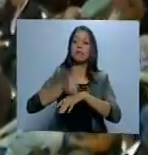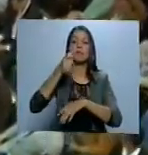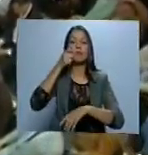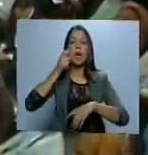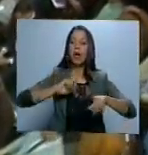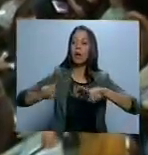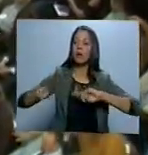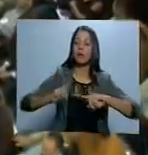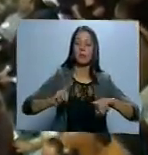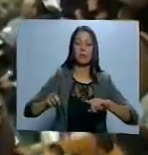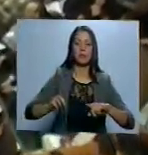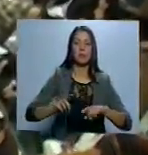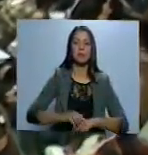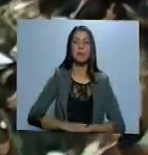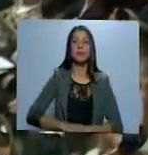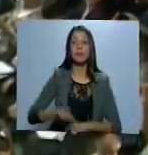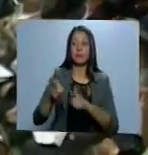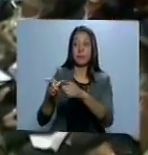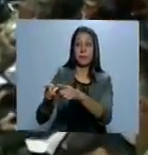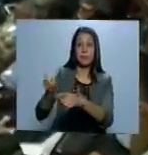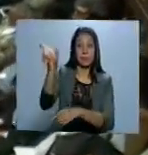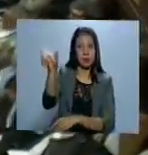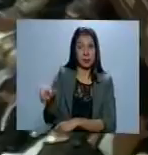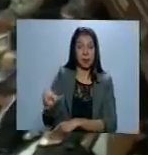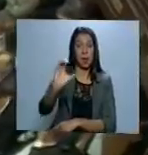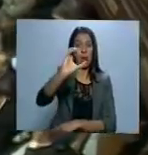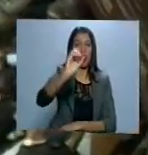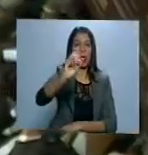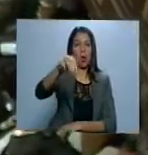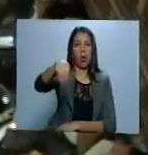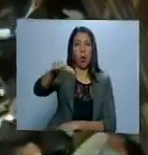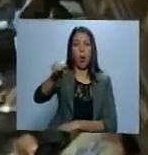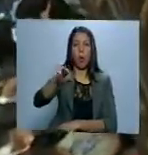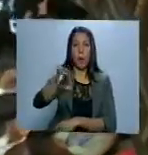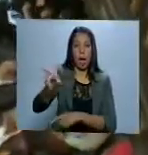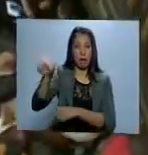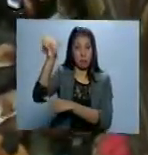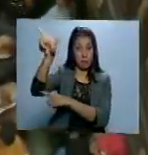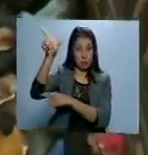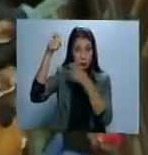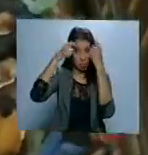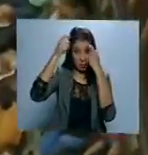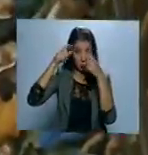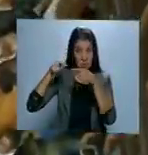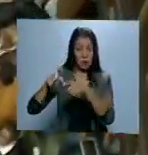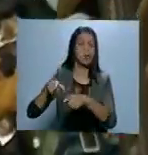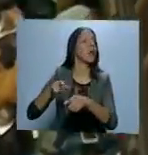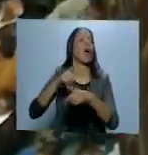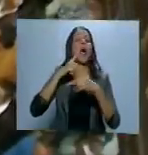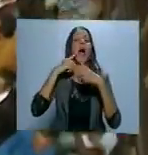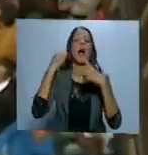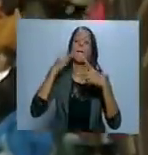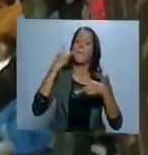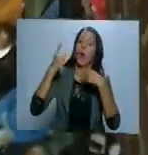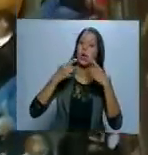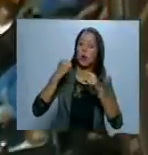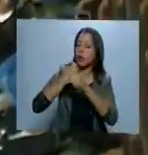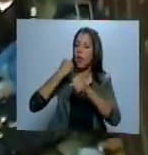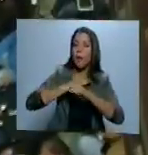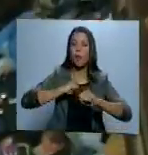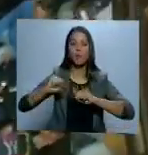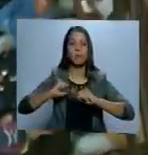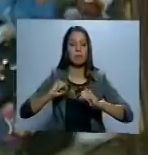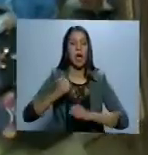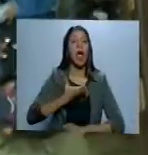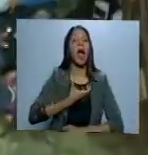Sur. Omar Prieto ha venido desempeñando un papel importante dentro del ámbito político en el estado Zulia como alcalde